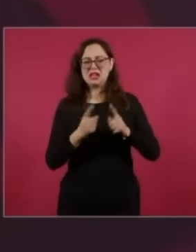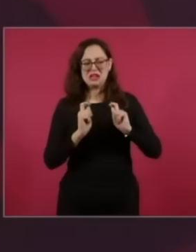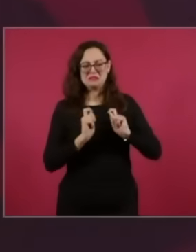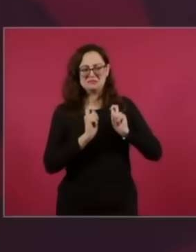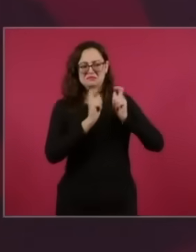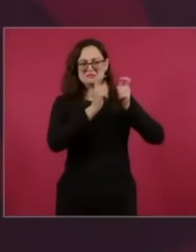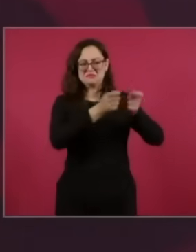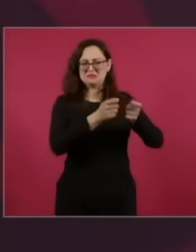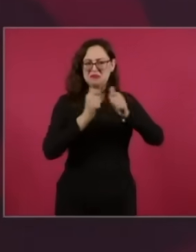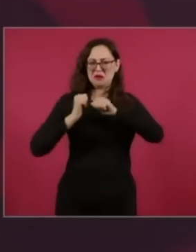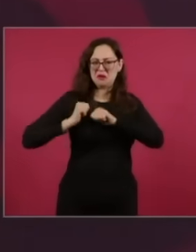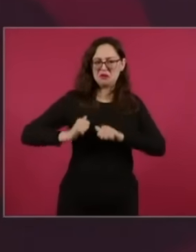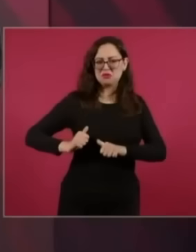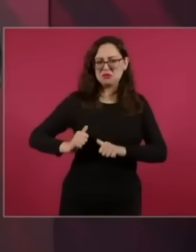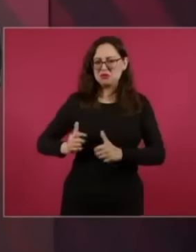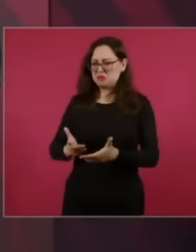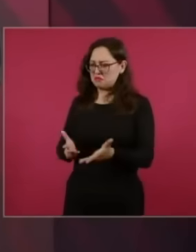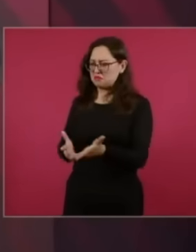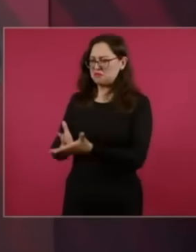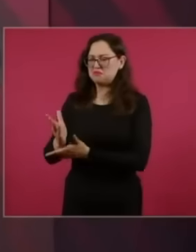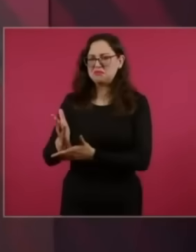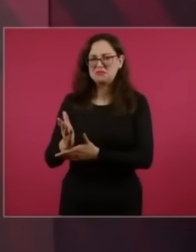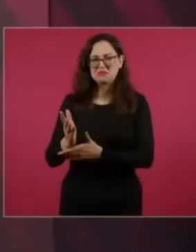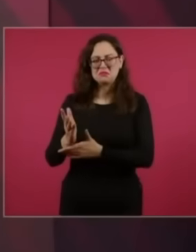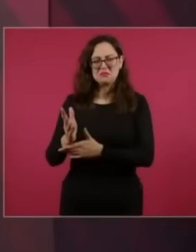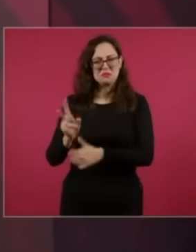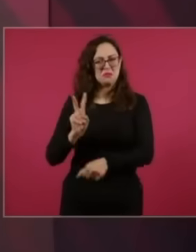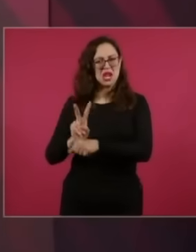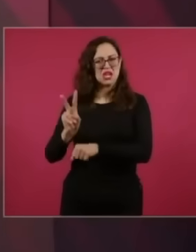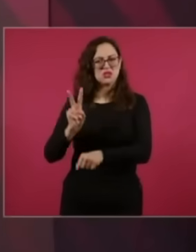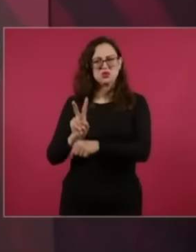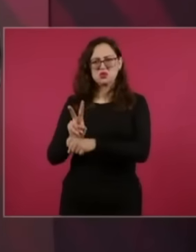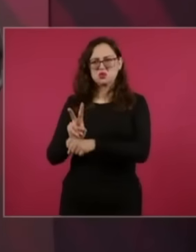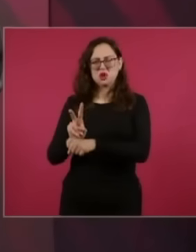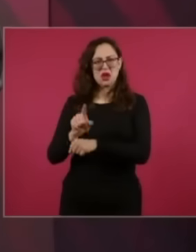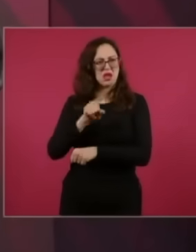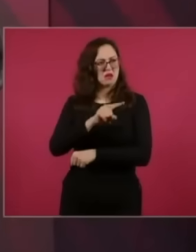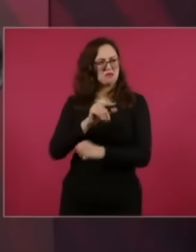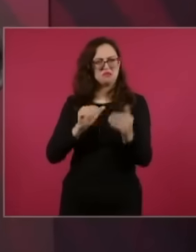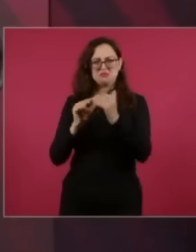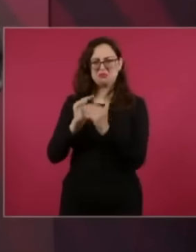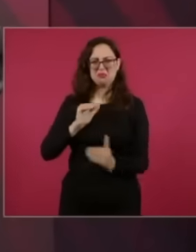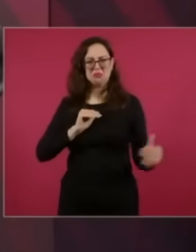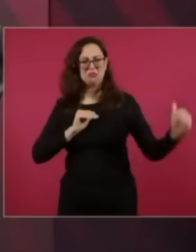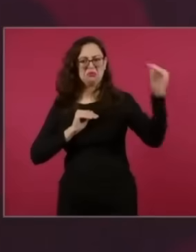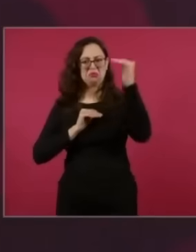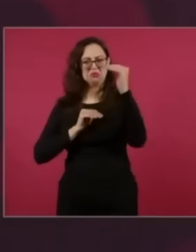facultad se erige como juez